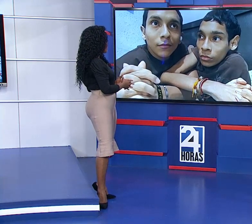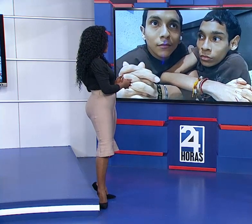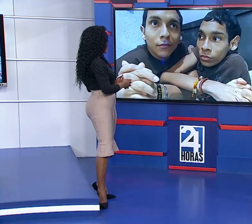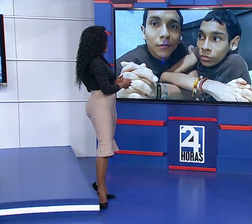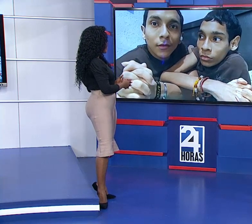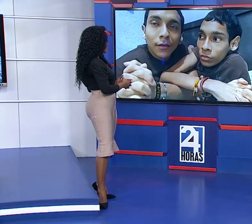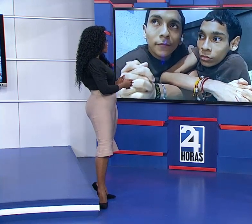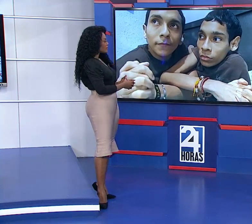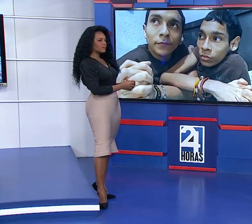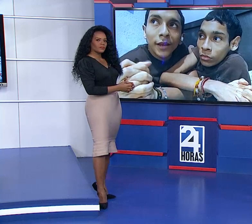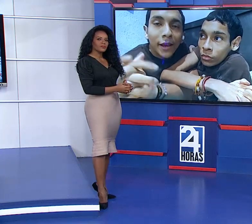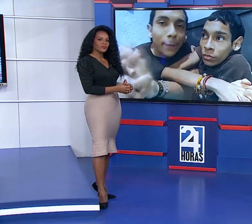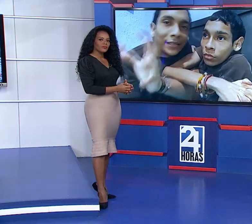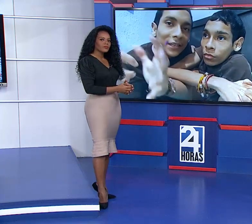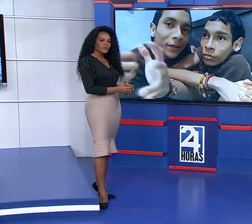carrera.